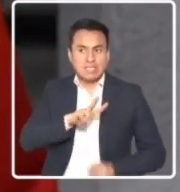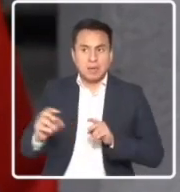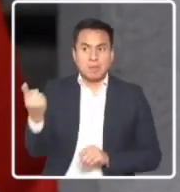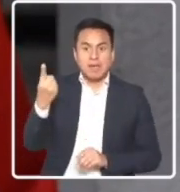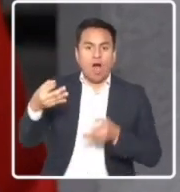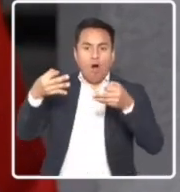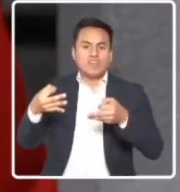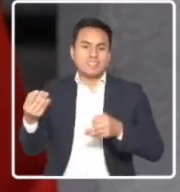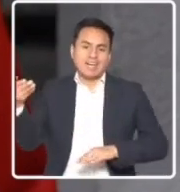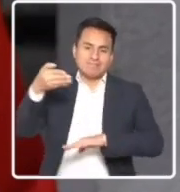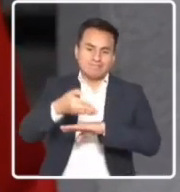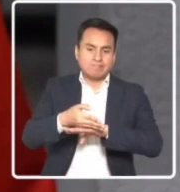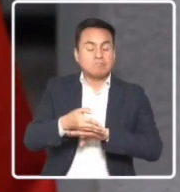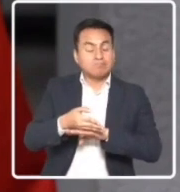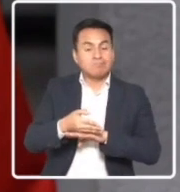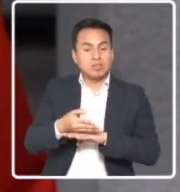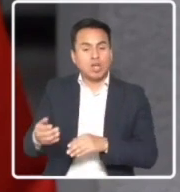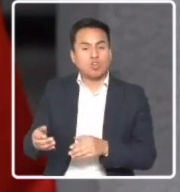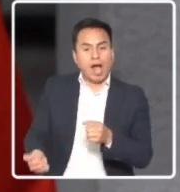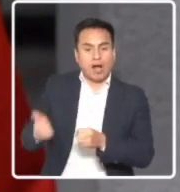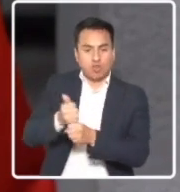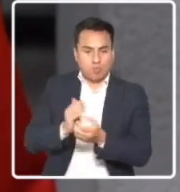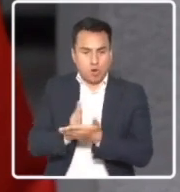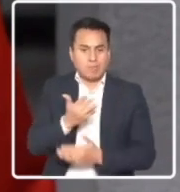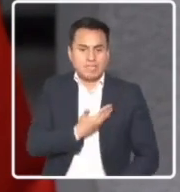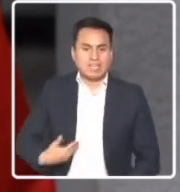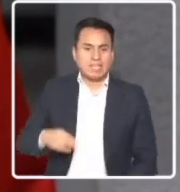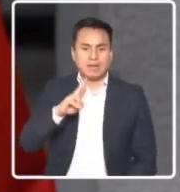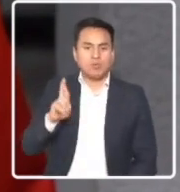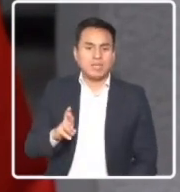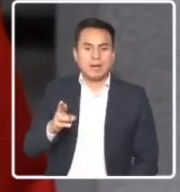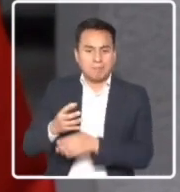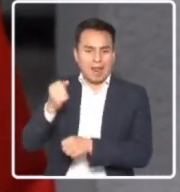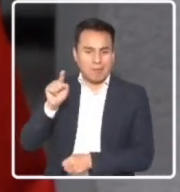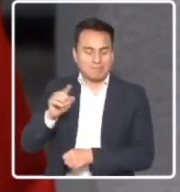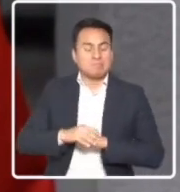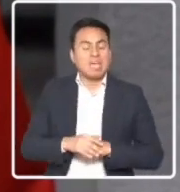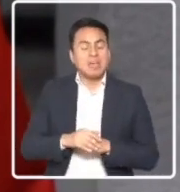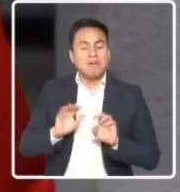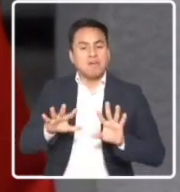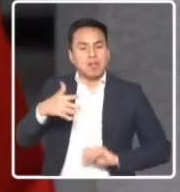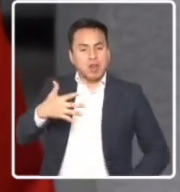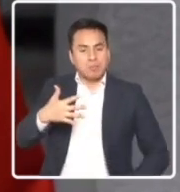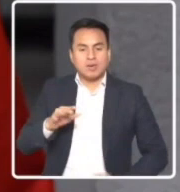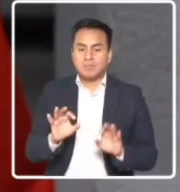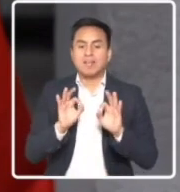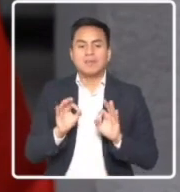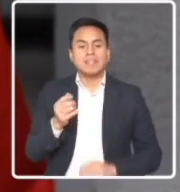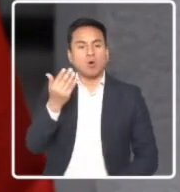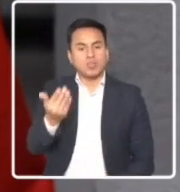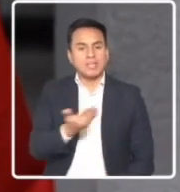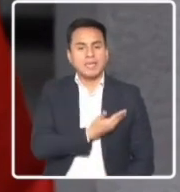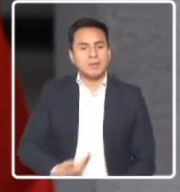primera visita oficial desde que asumió la presidencia de la República. Y valoramos especialmente que